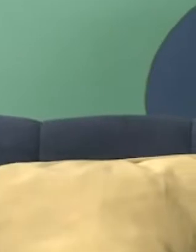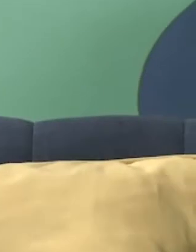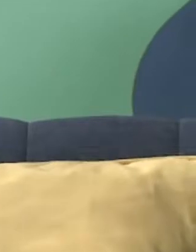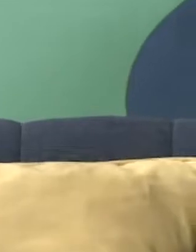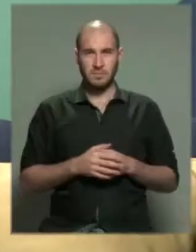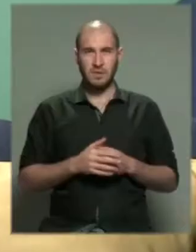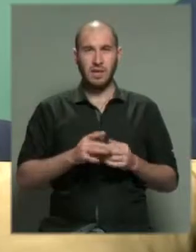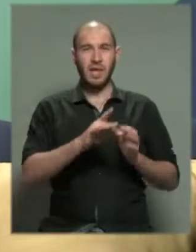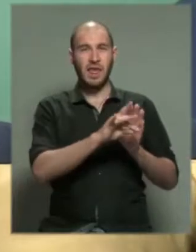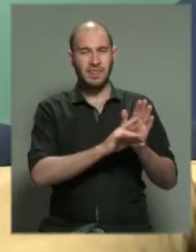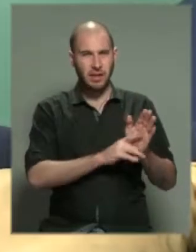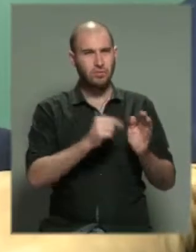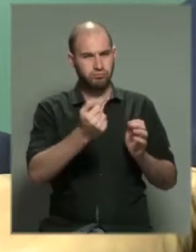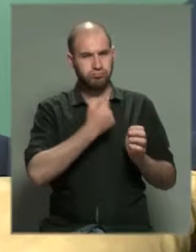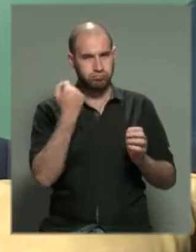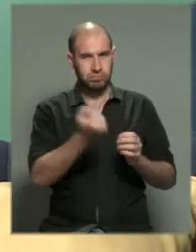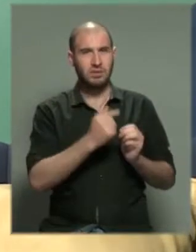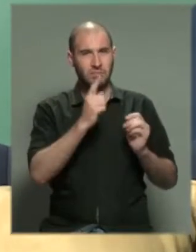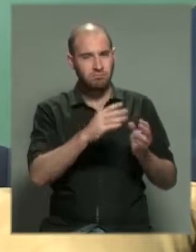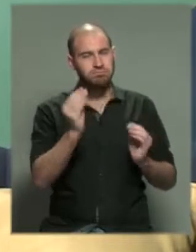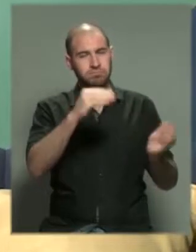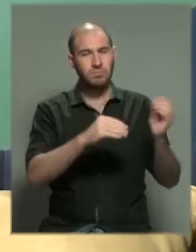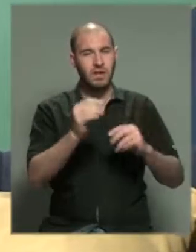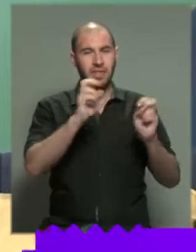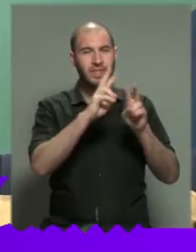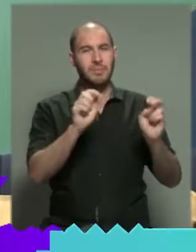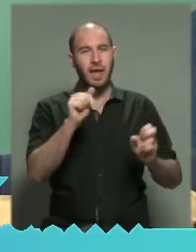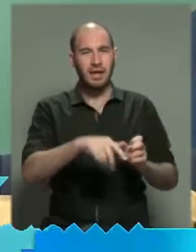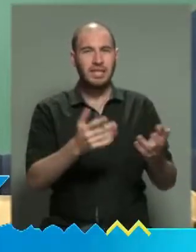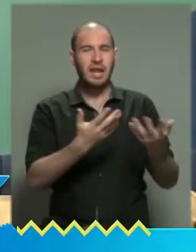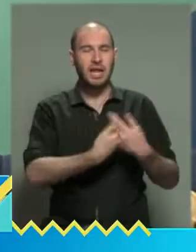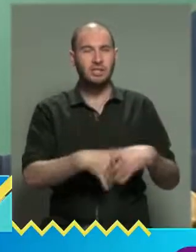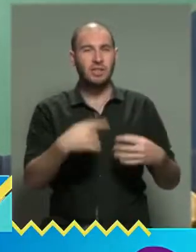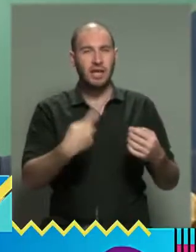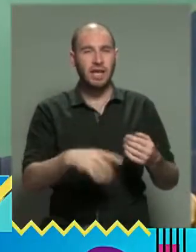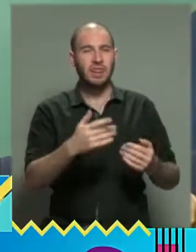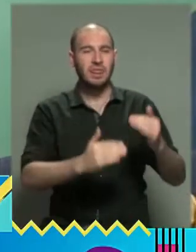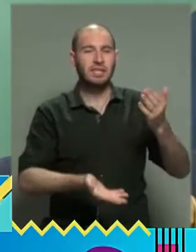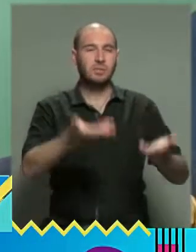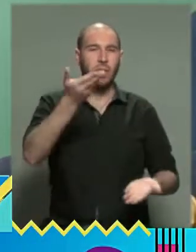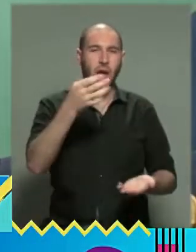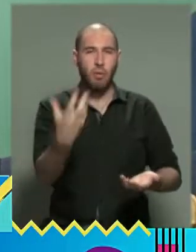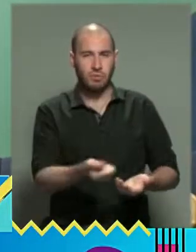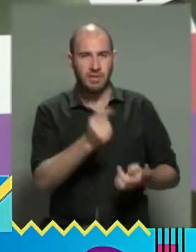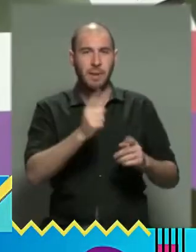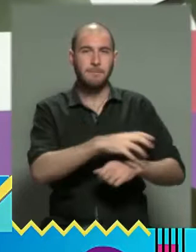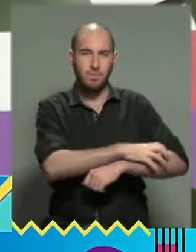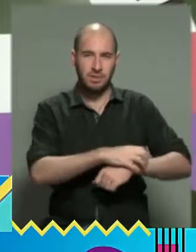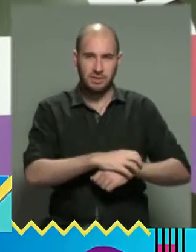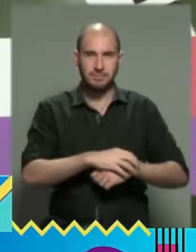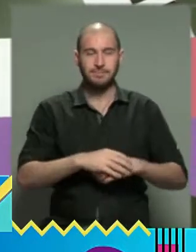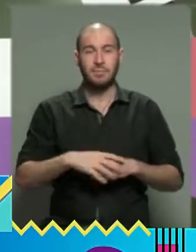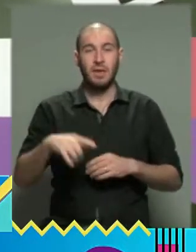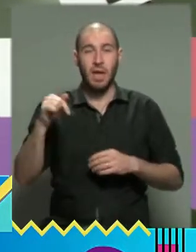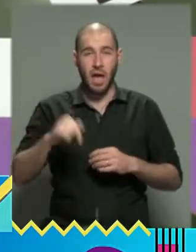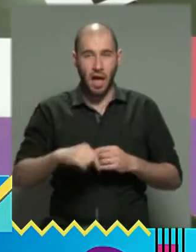medición. Datos que nos importan y nos suman, en este caso relacionado a lo que tiene que ver con desigualdad de oportunidades y pobreza. Por supuesto,